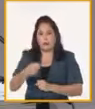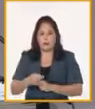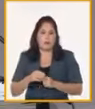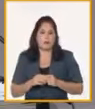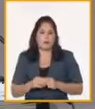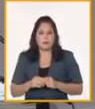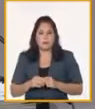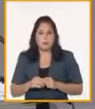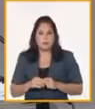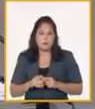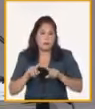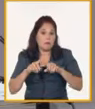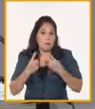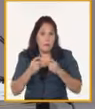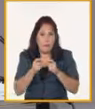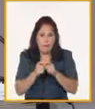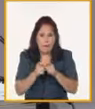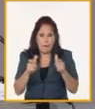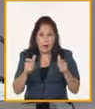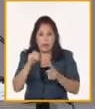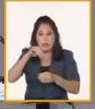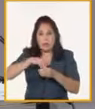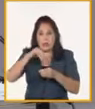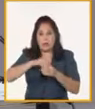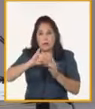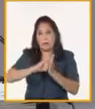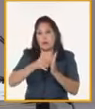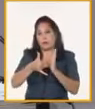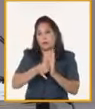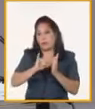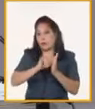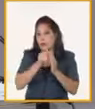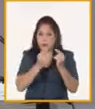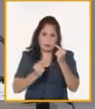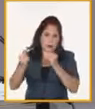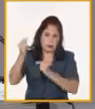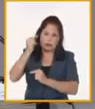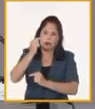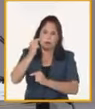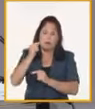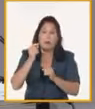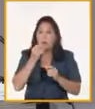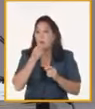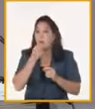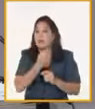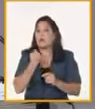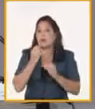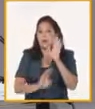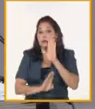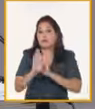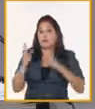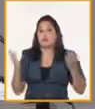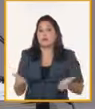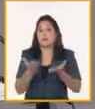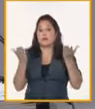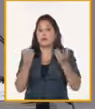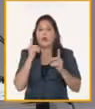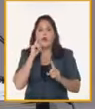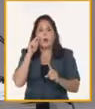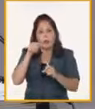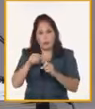riguroso porque el incremento de los ingresos al presupuesto es una de las primeras líneas para poder nosotros avanzar en uno de los objetivos de